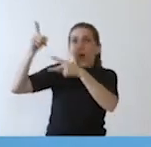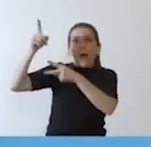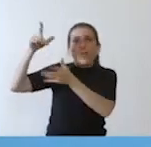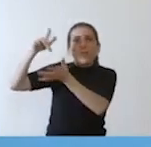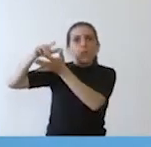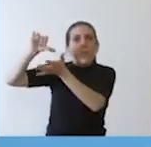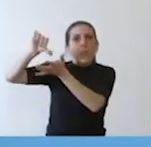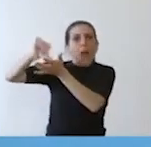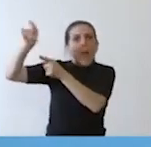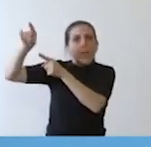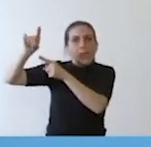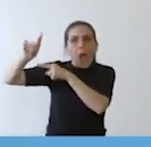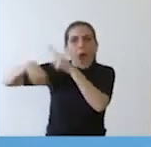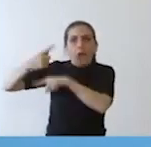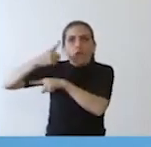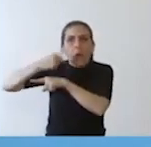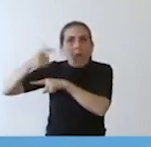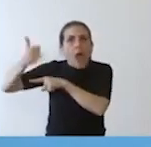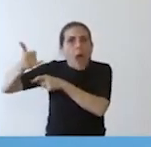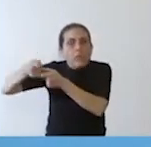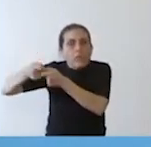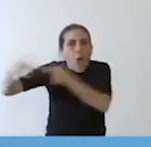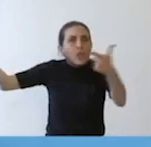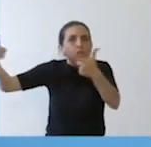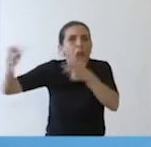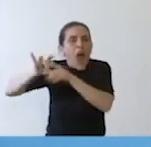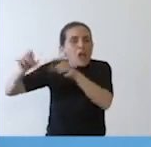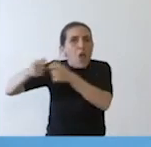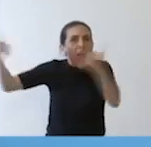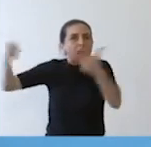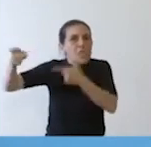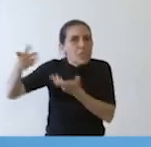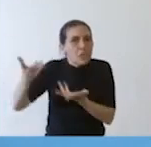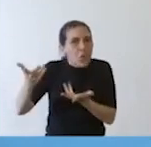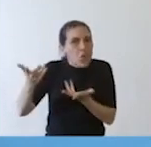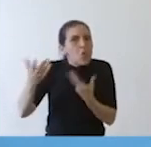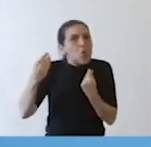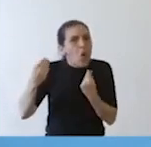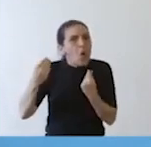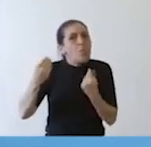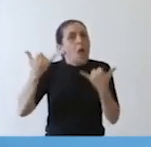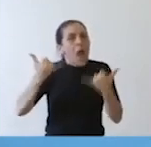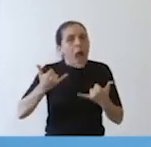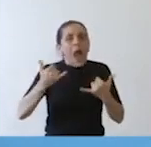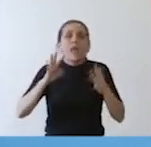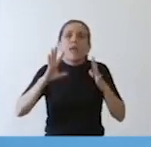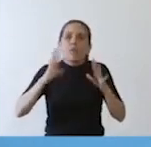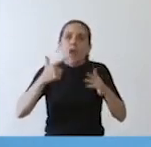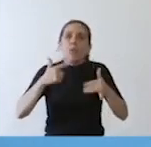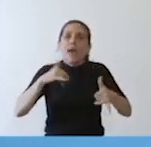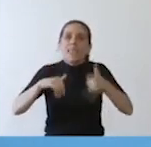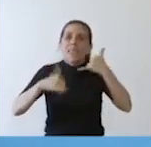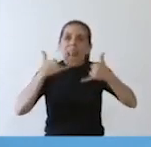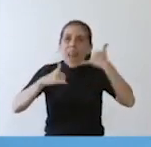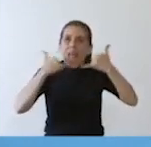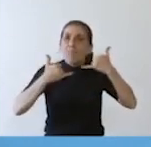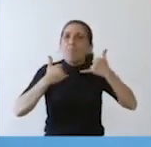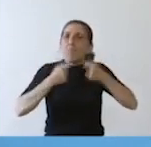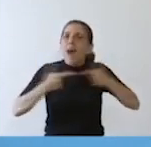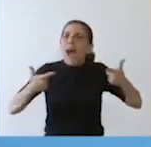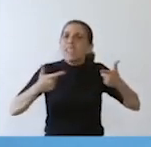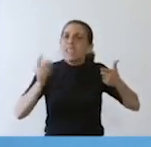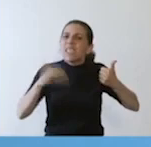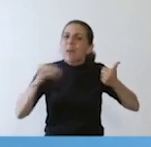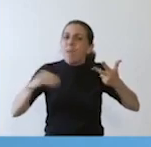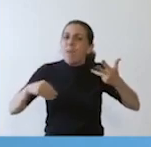comunitaria. Entonces, con ese dinamismo, recomendamos tener líneas dedicadas, que se amplíen las líneas dedicadas